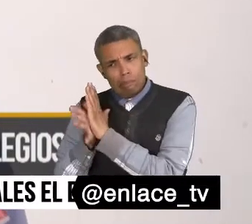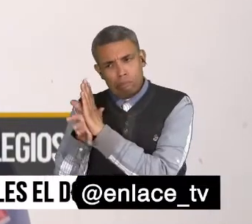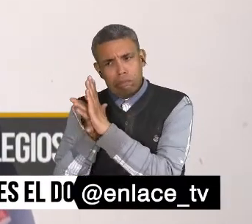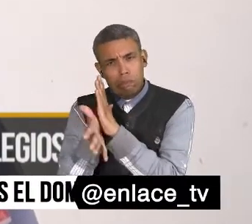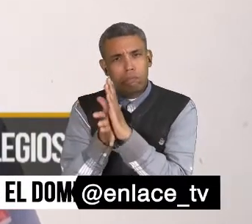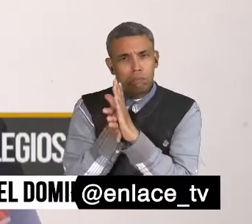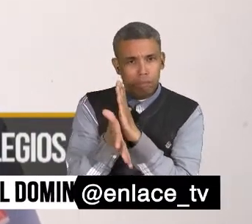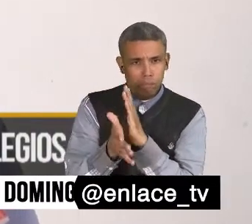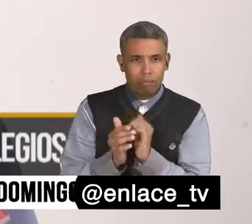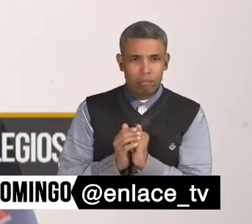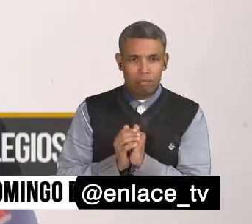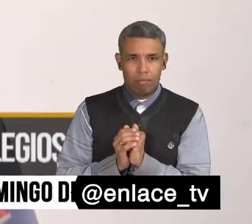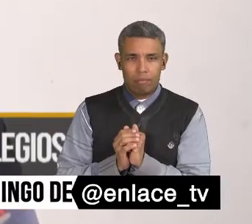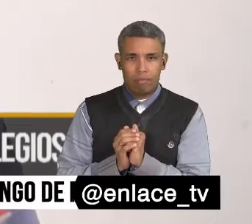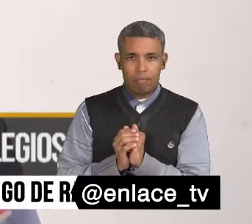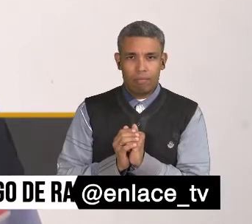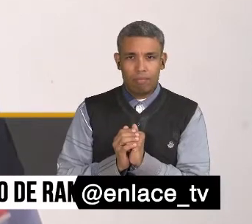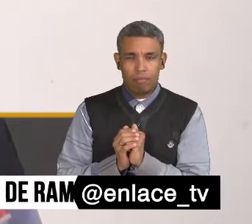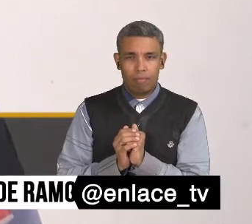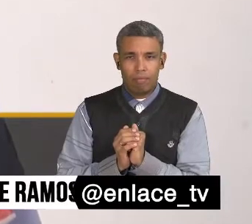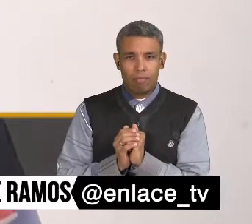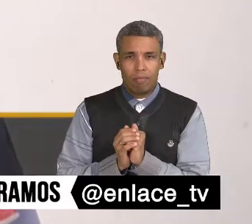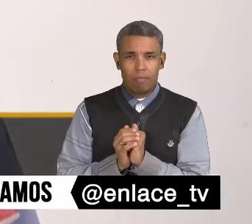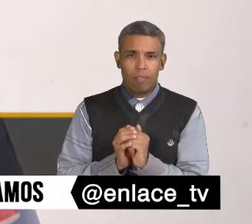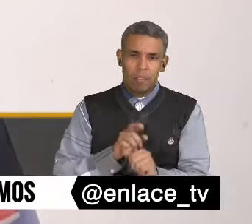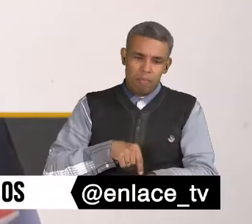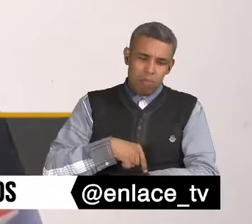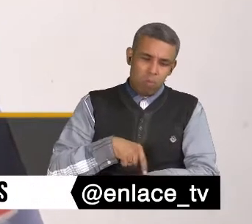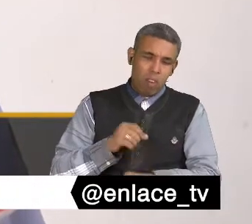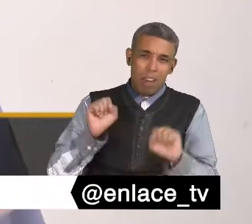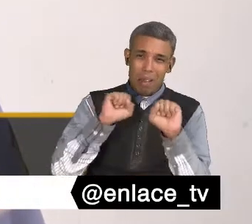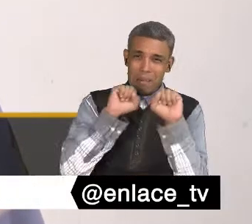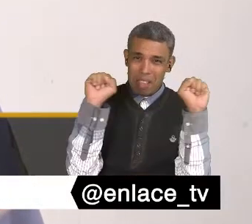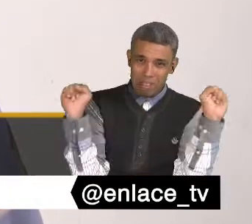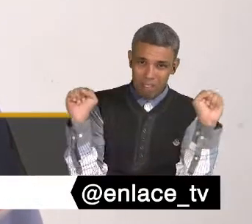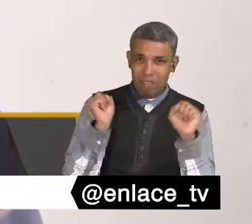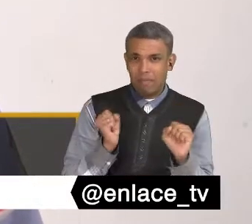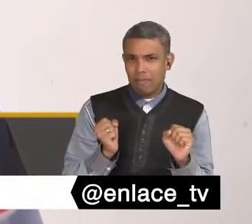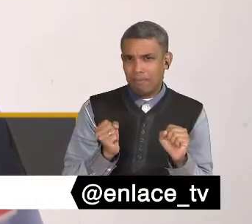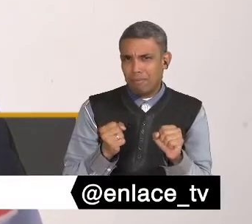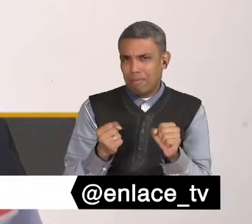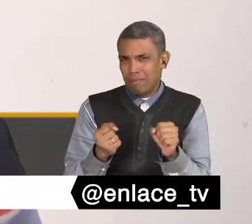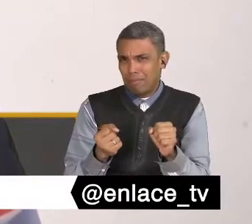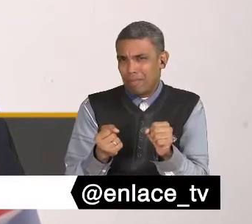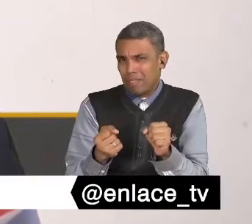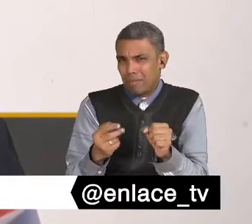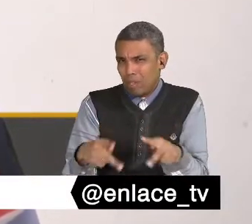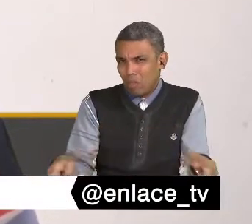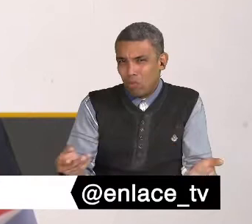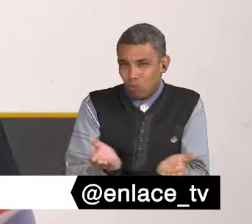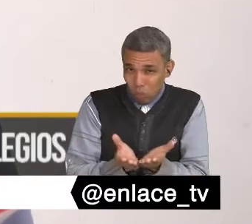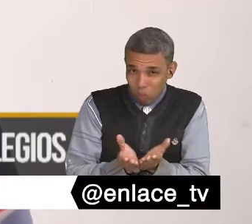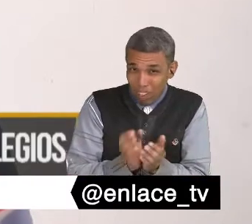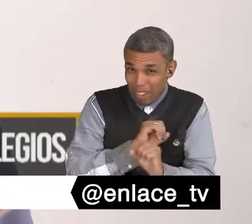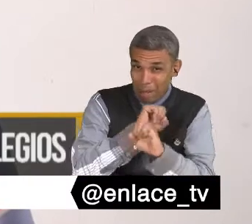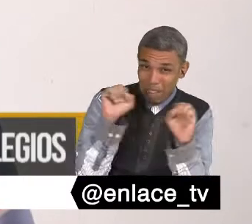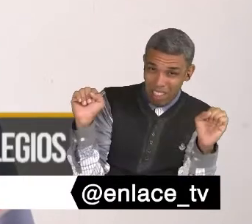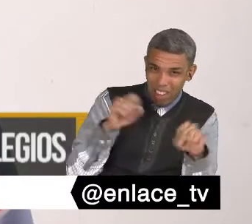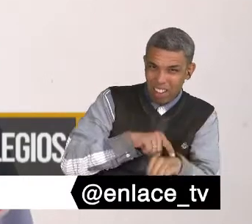de que estamos haciendo una intervención desde las horas de la mañana al ingreso de los estudiantes, a la hora de la salida, también estamos haciendo